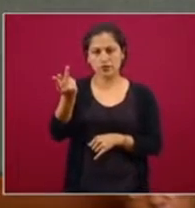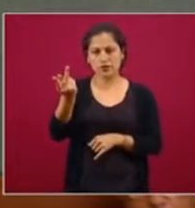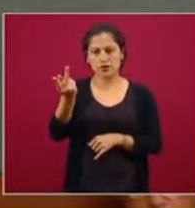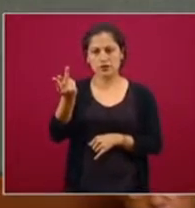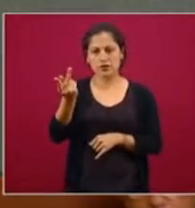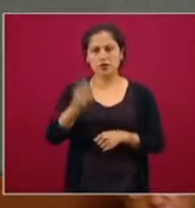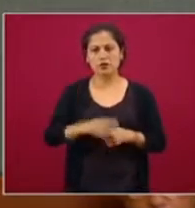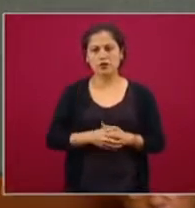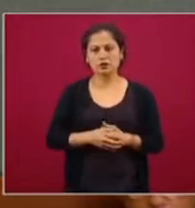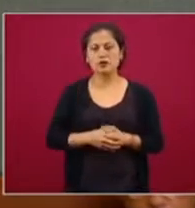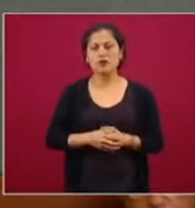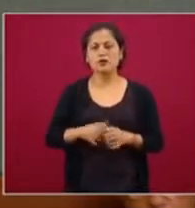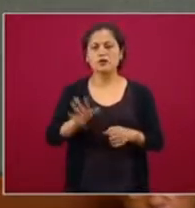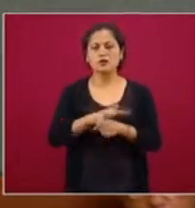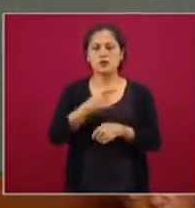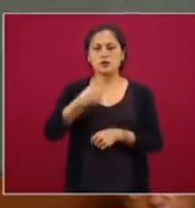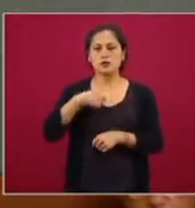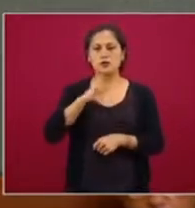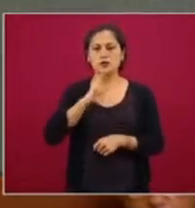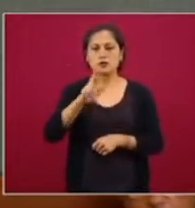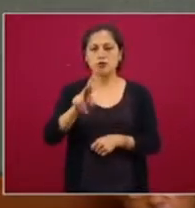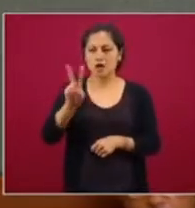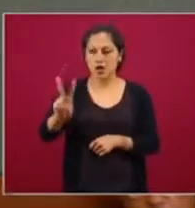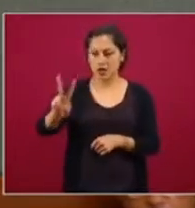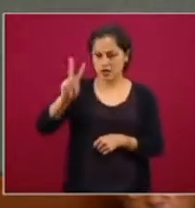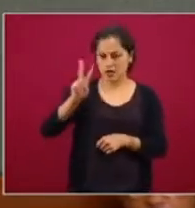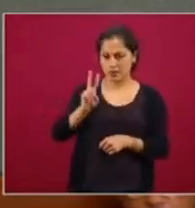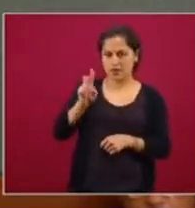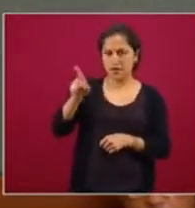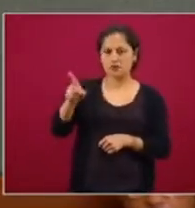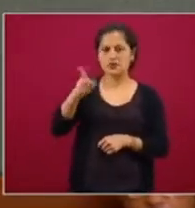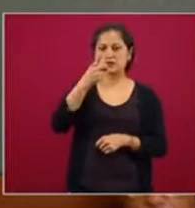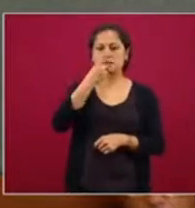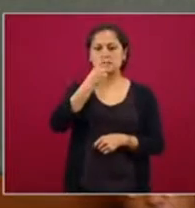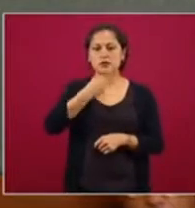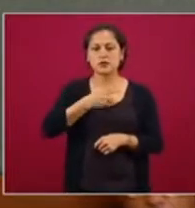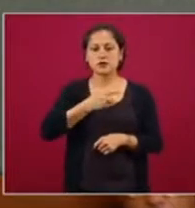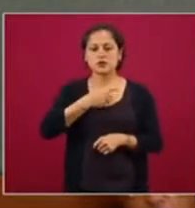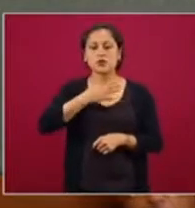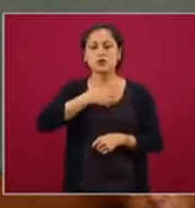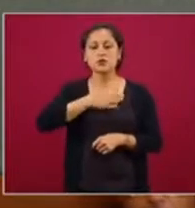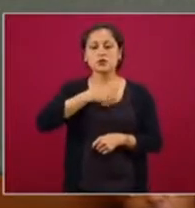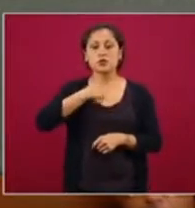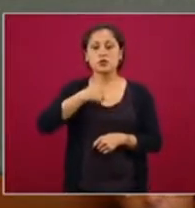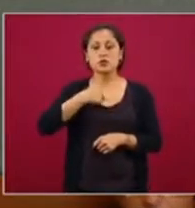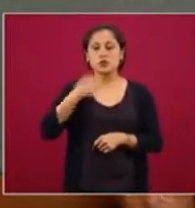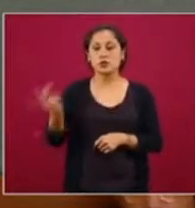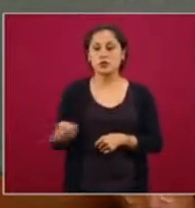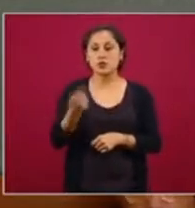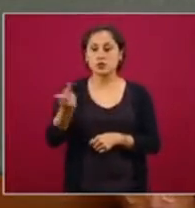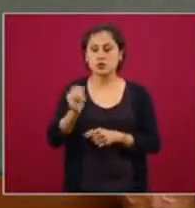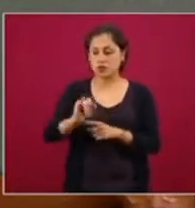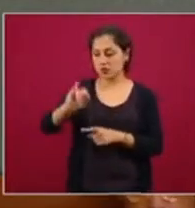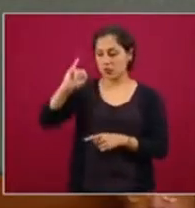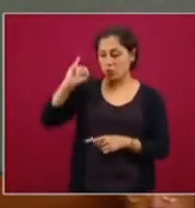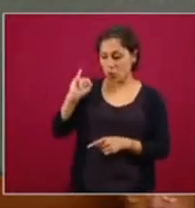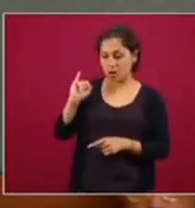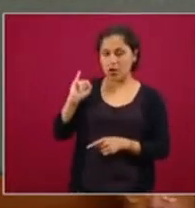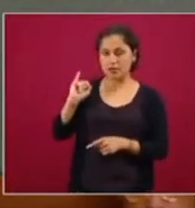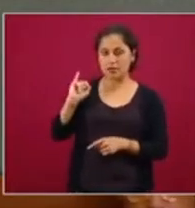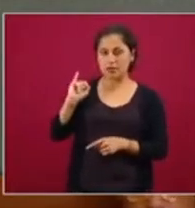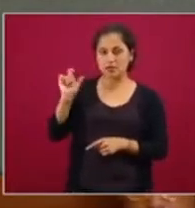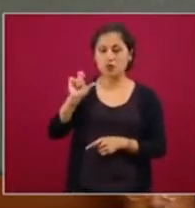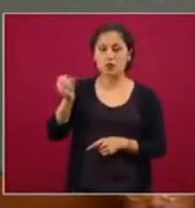réplica, ya que me mencionó el día viernes, Bien. Después de haber hecho una pregunta el día jueves, terminando